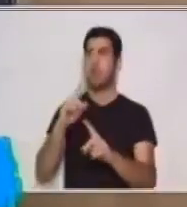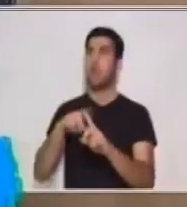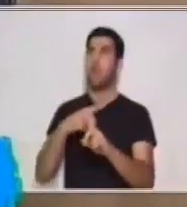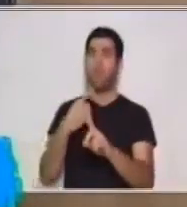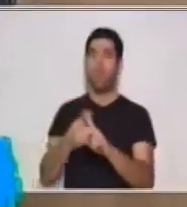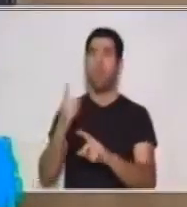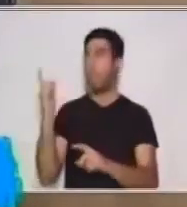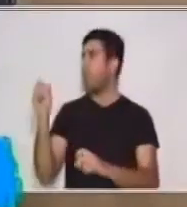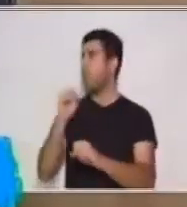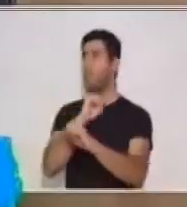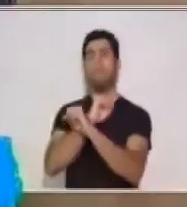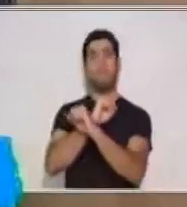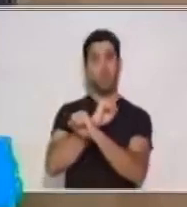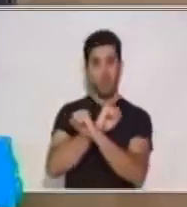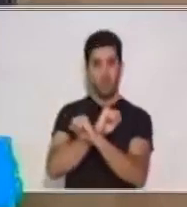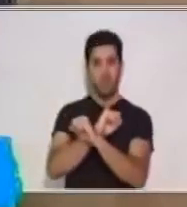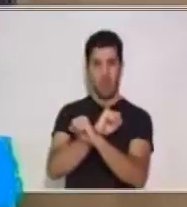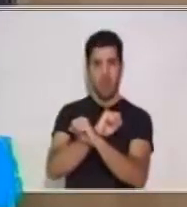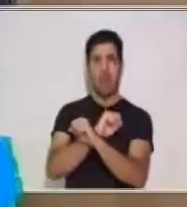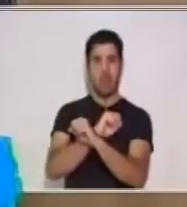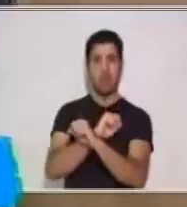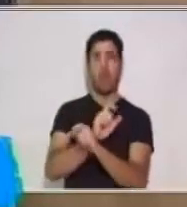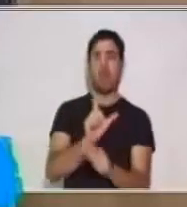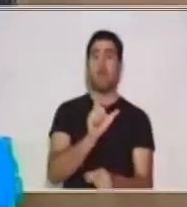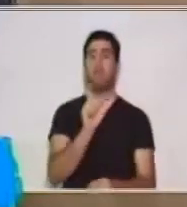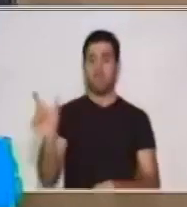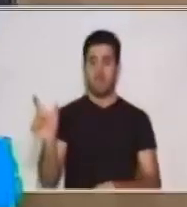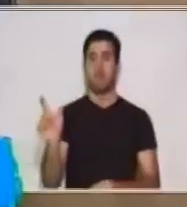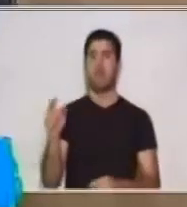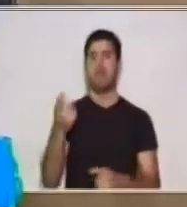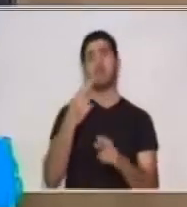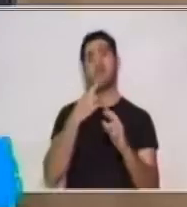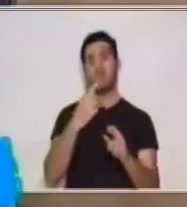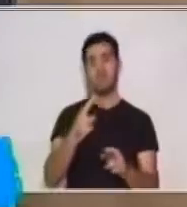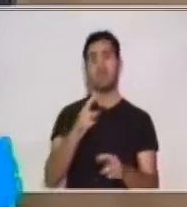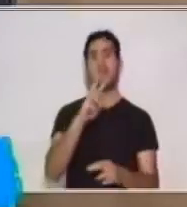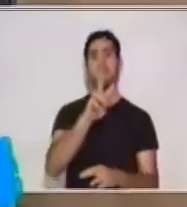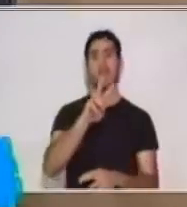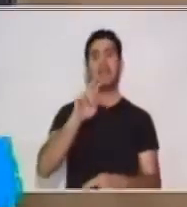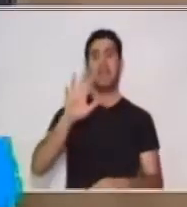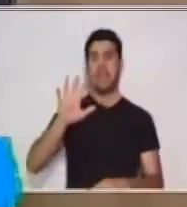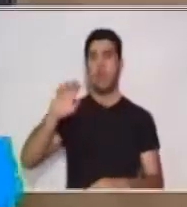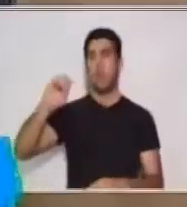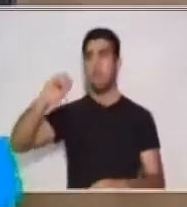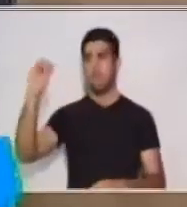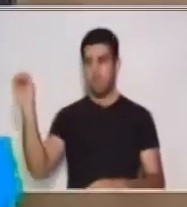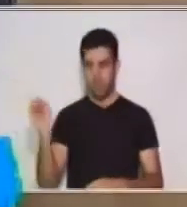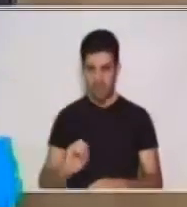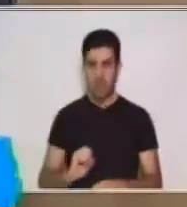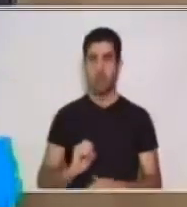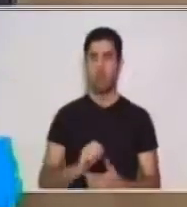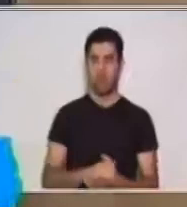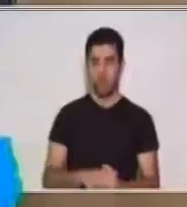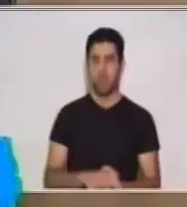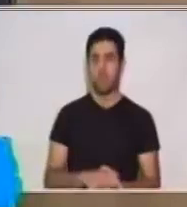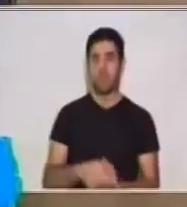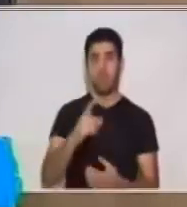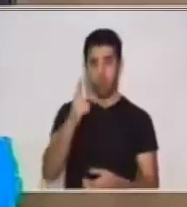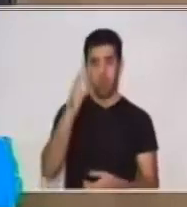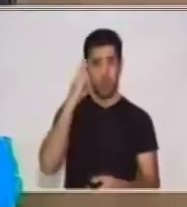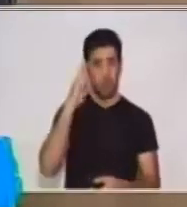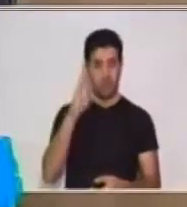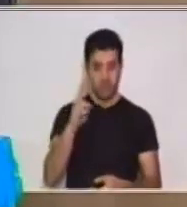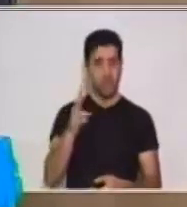por 100, recuerdas que se corren tantas posiciones el punto decimal como ceros tenga la unidad con la que